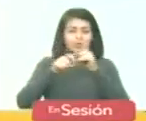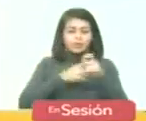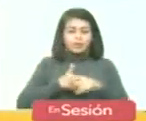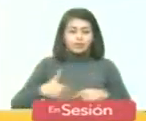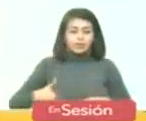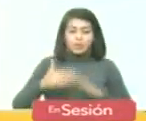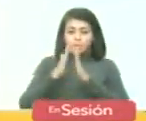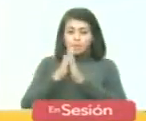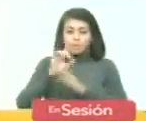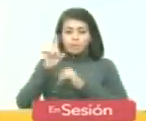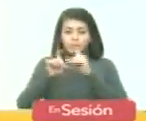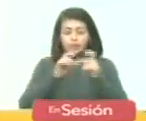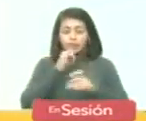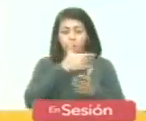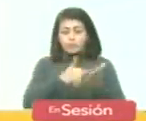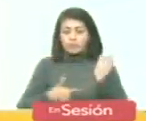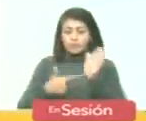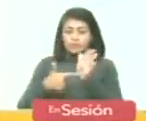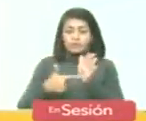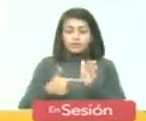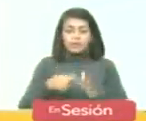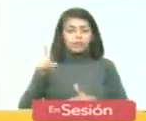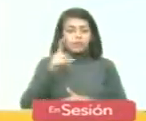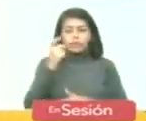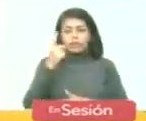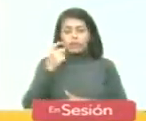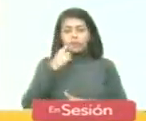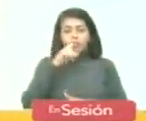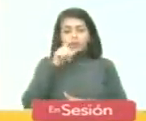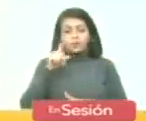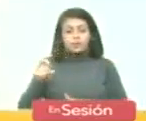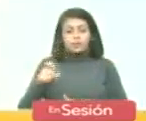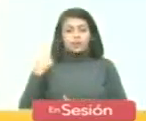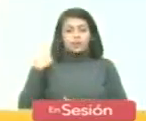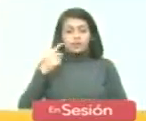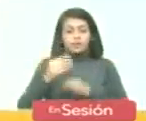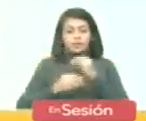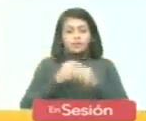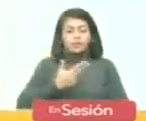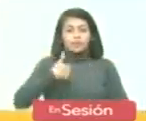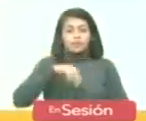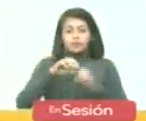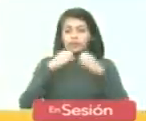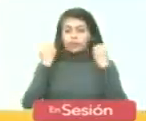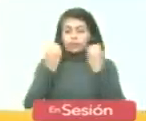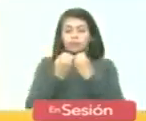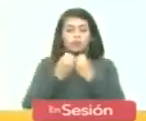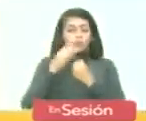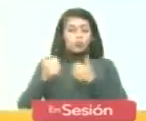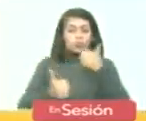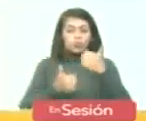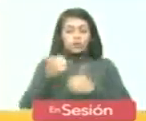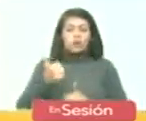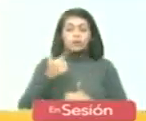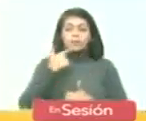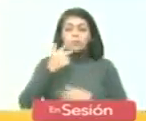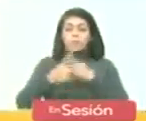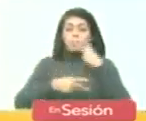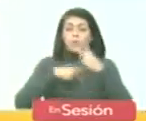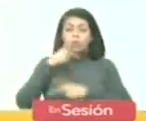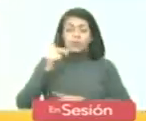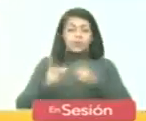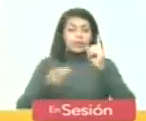su permiso, voy a presentar acá una información. No hace falta preguntar qué habría sido de una organización o cuál habría sido la postura política